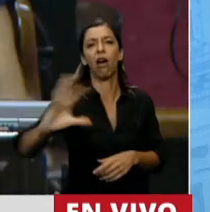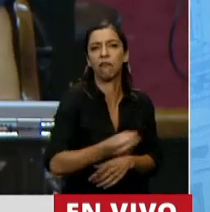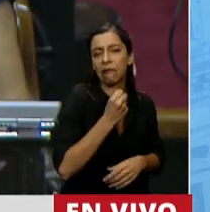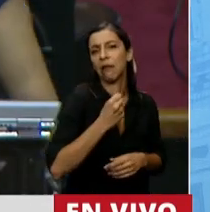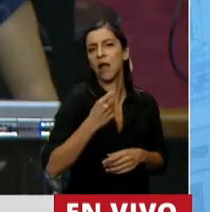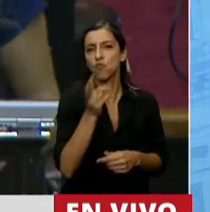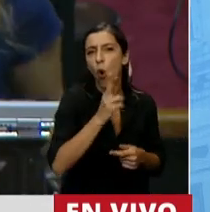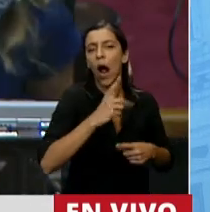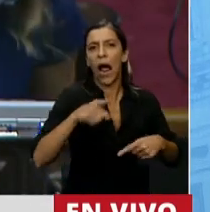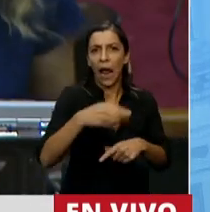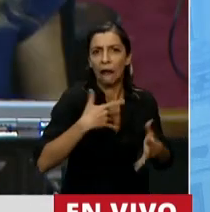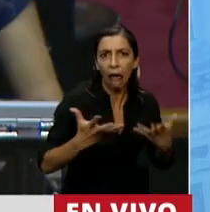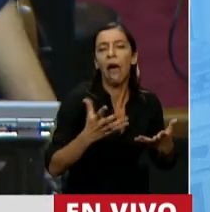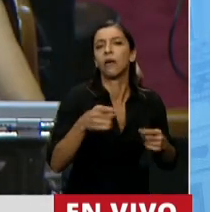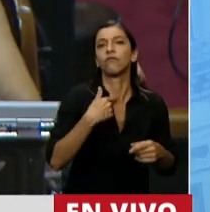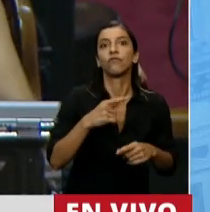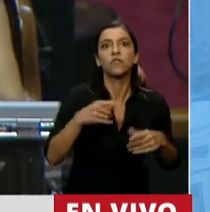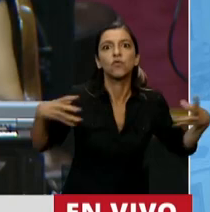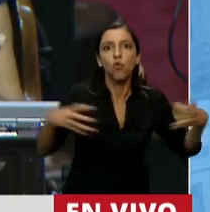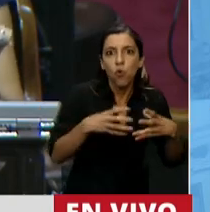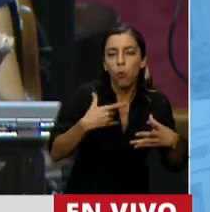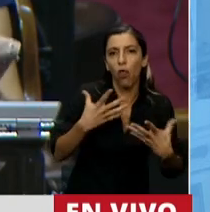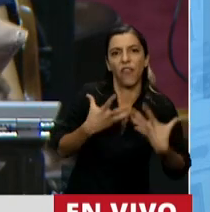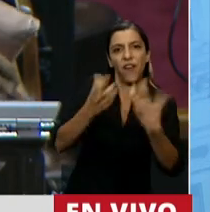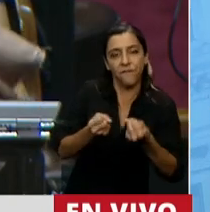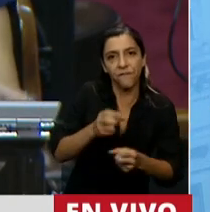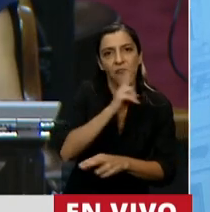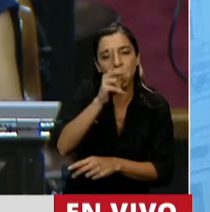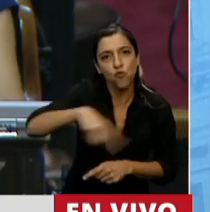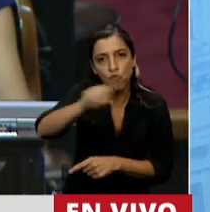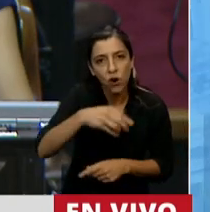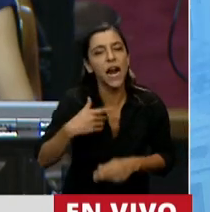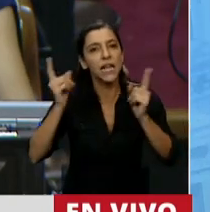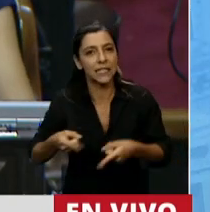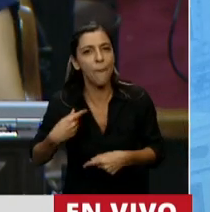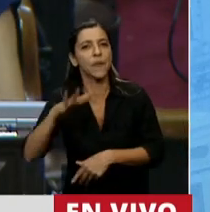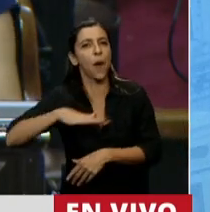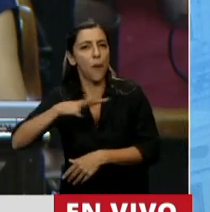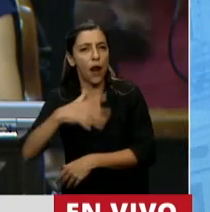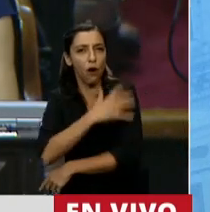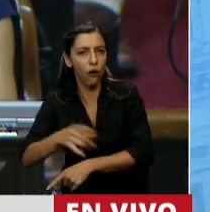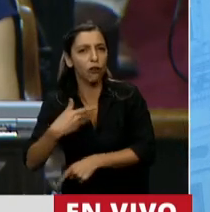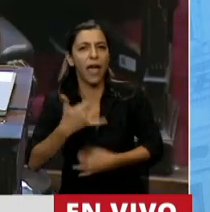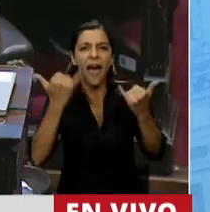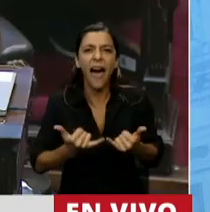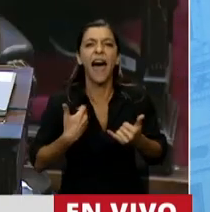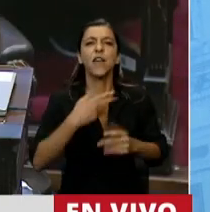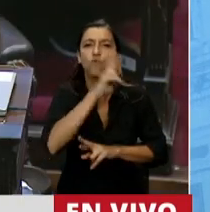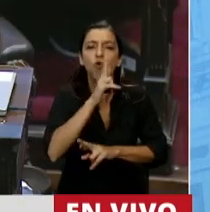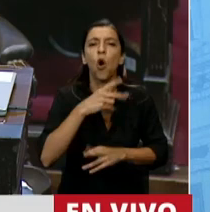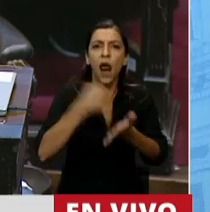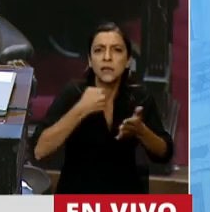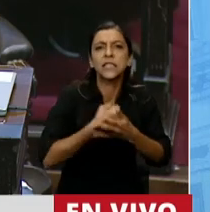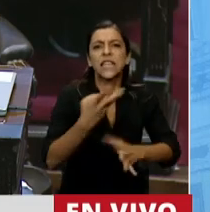a golpes. Las pibas que son promotoras de salud en los barrios y les dicen a sus compañeras que existen los derechos sexuales y también los derechos reproductivos,